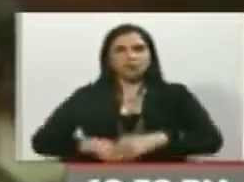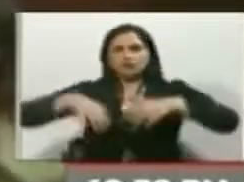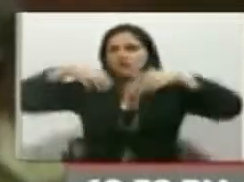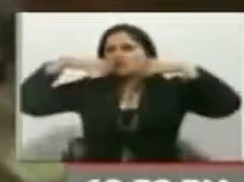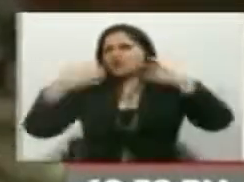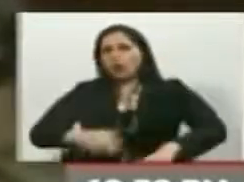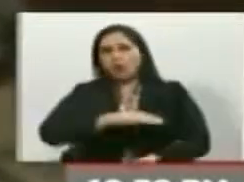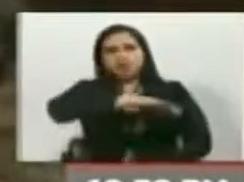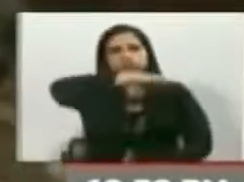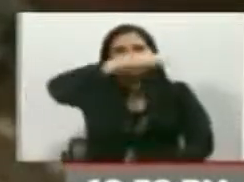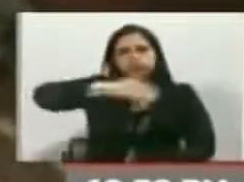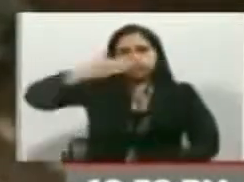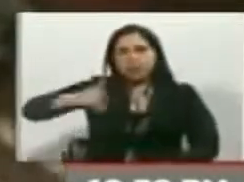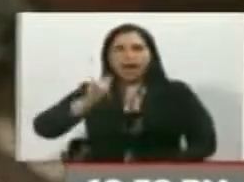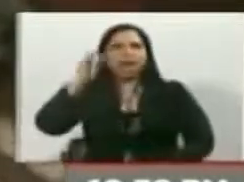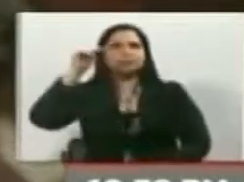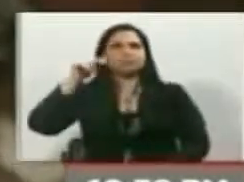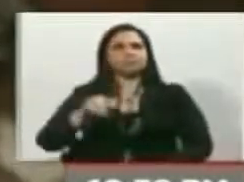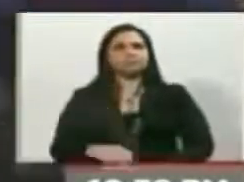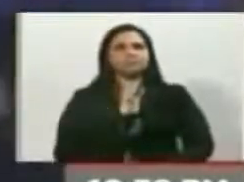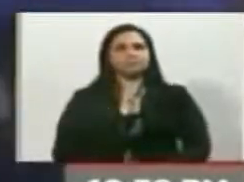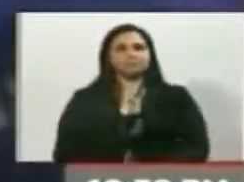Bastante montaña hay aquí.